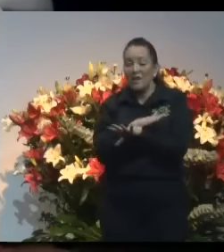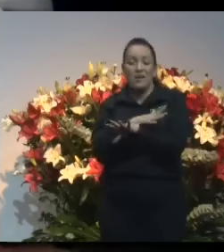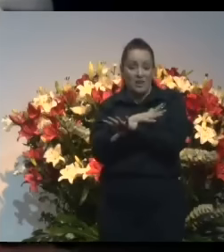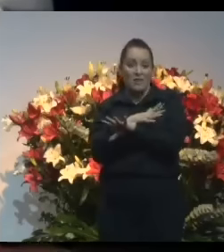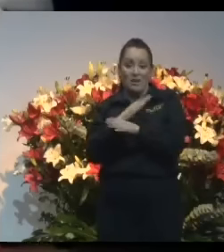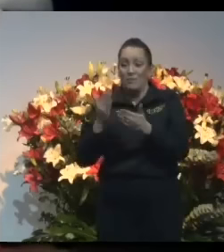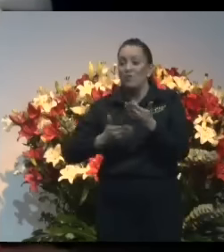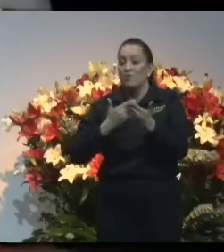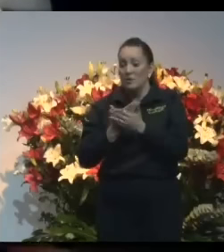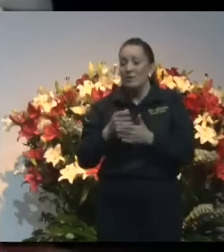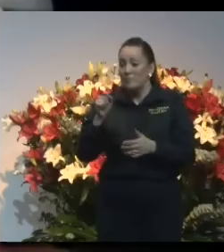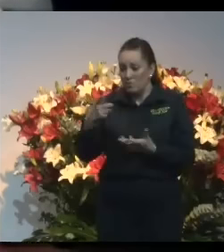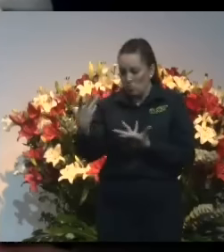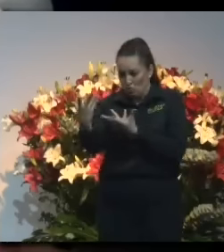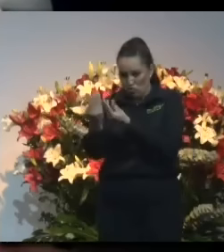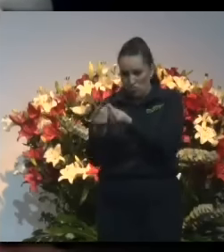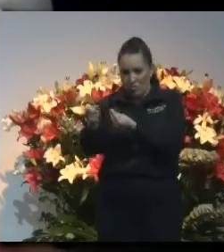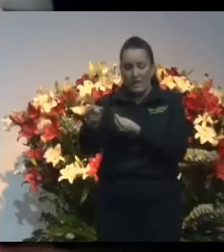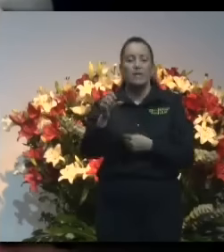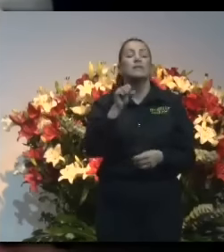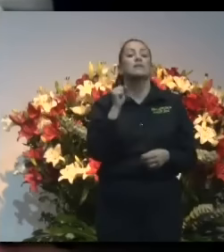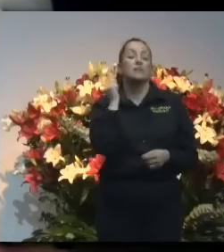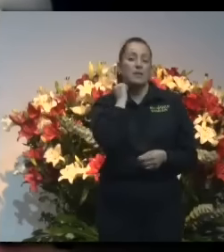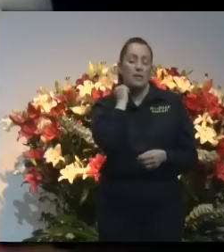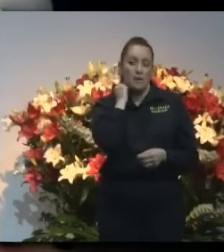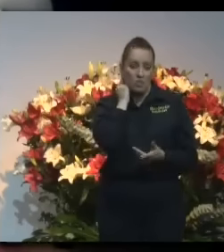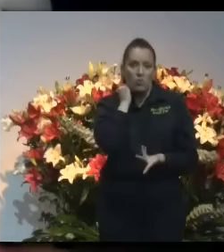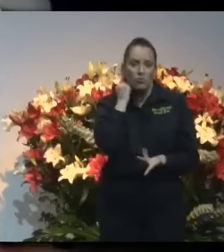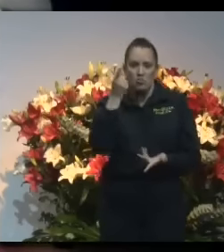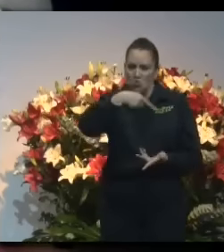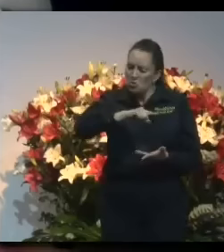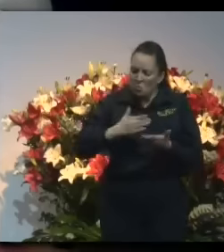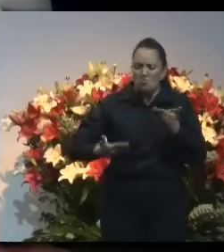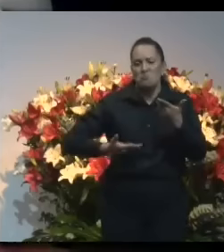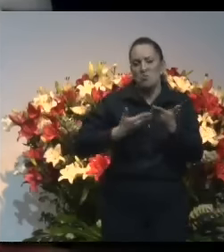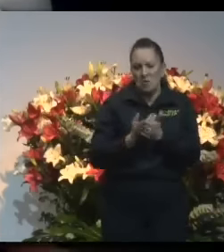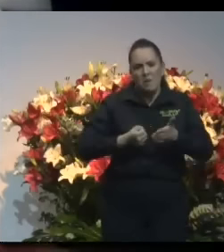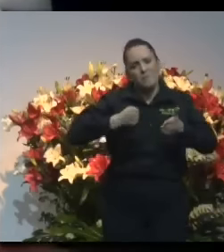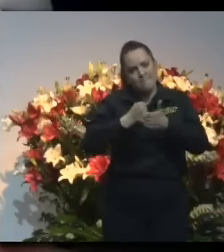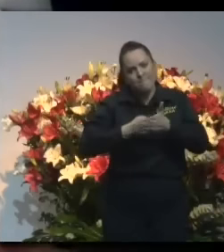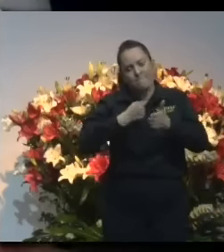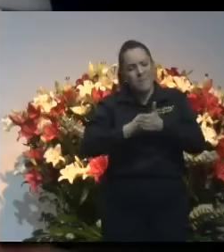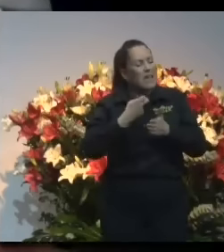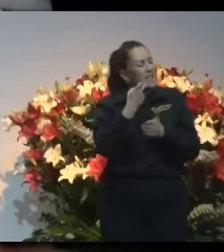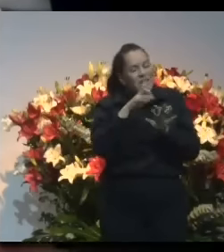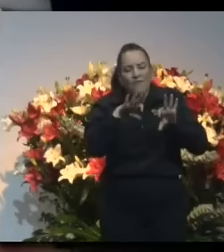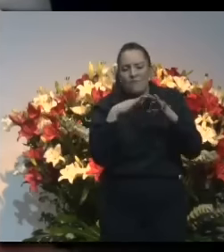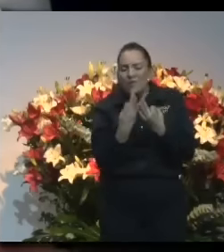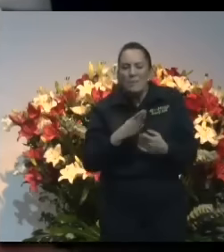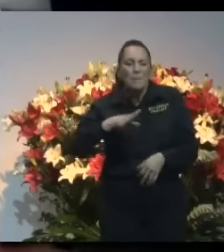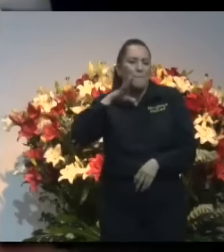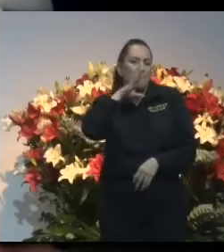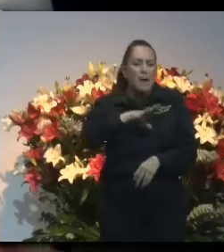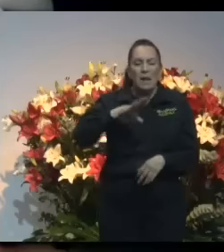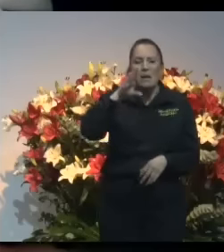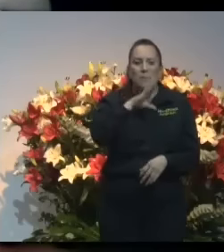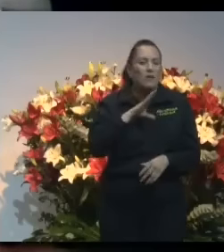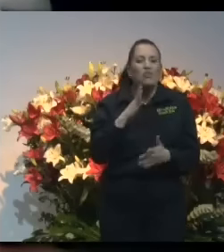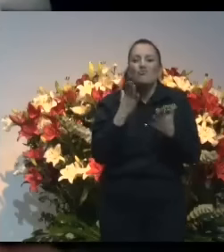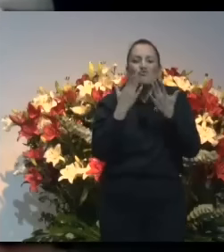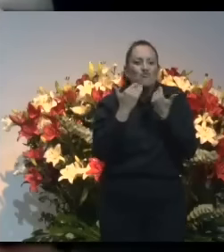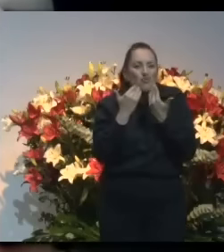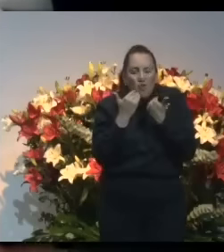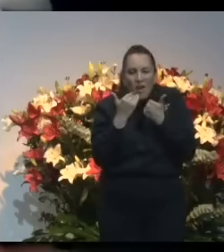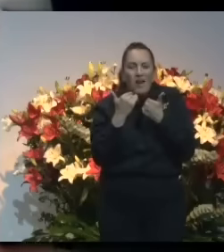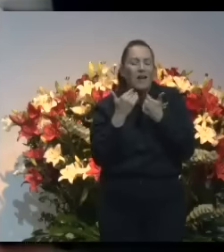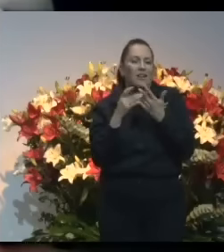se lo propusimos más de una vez al presidente de la República que la estrategia estaba mal. No hay estrategia de seguridad. La